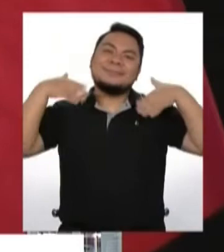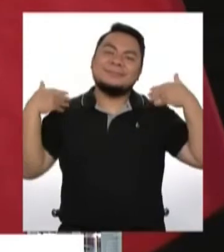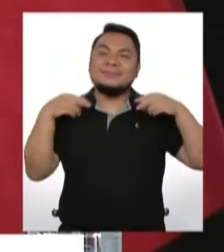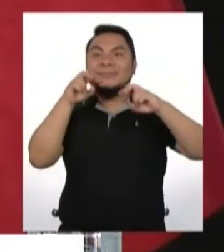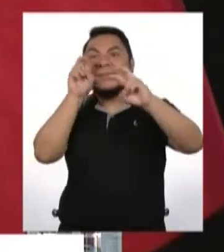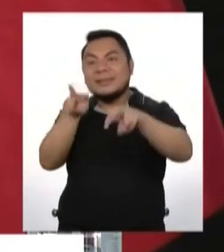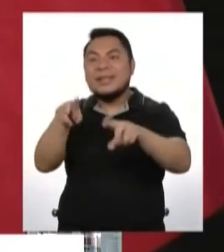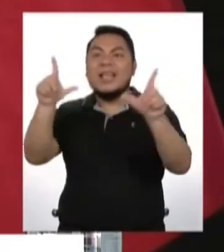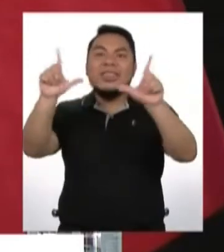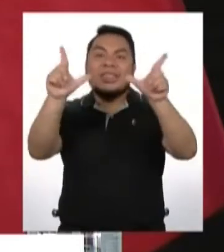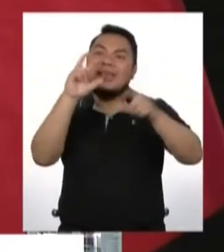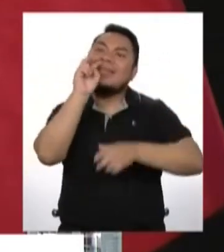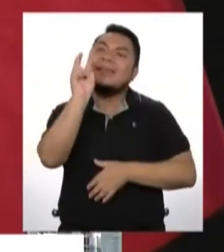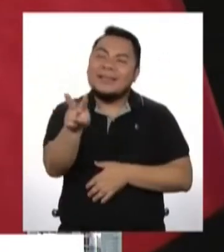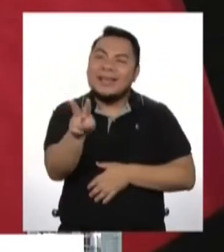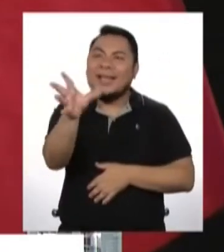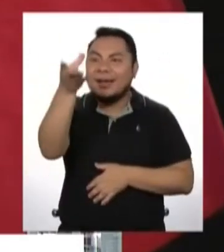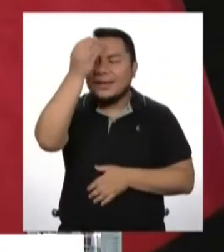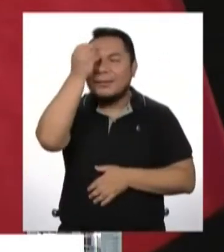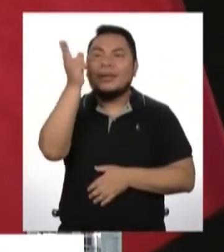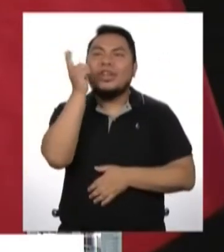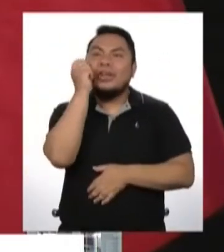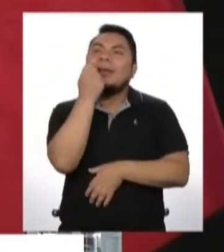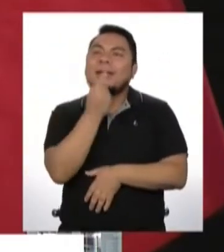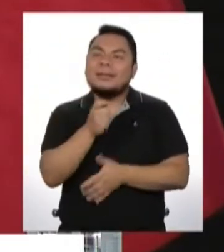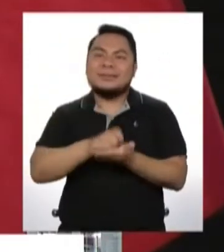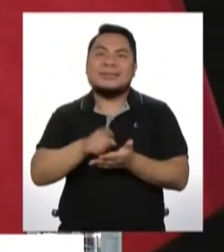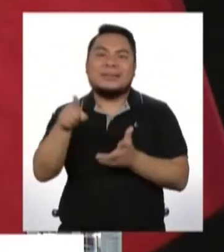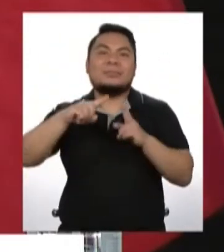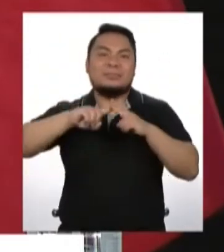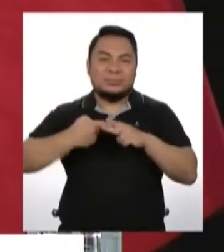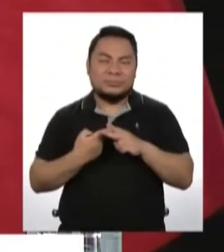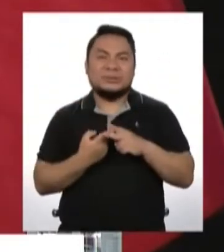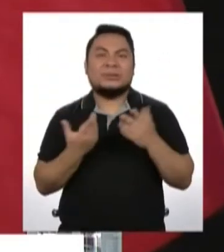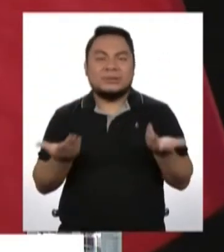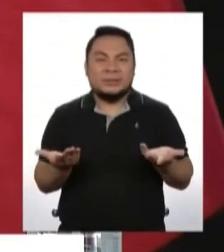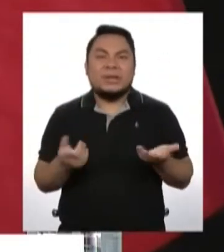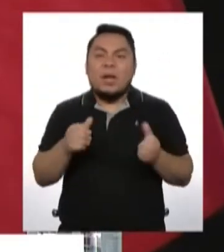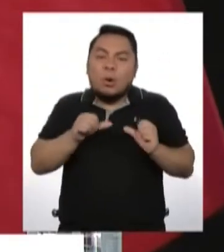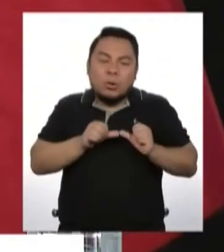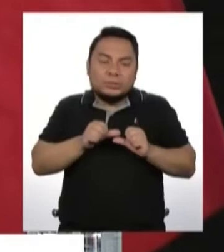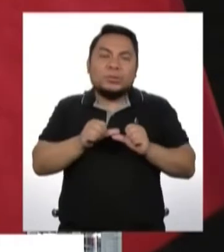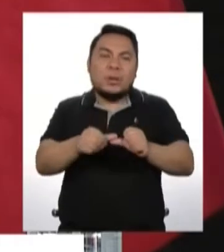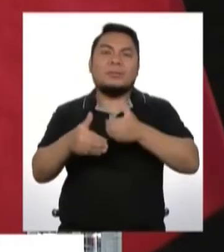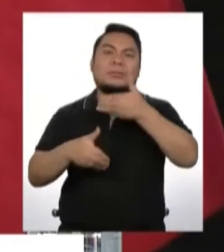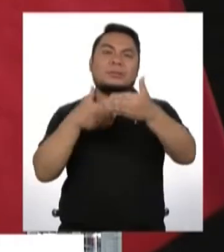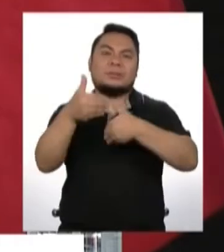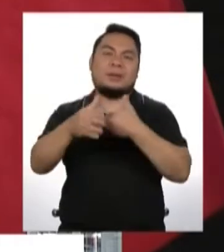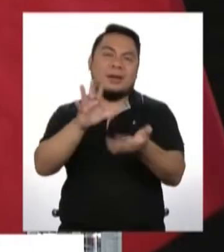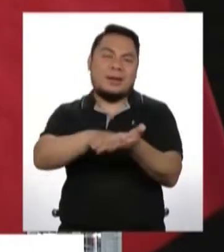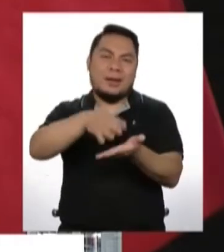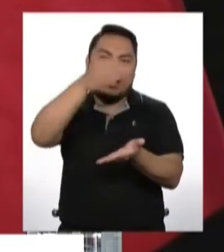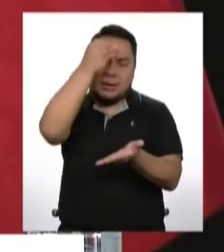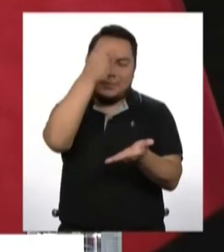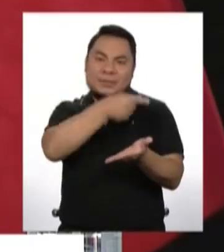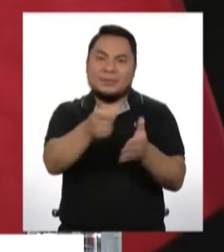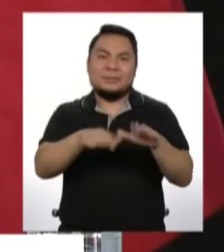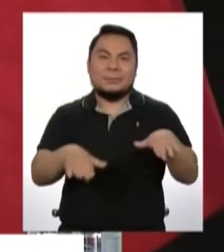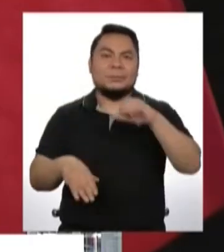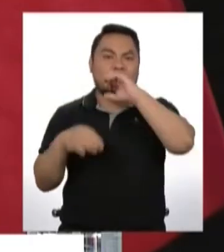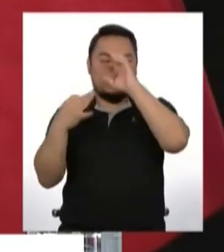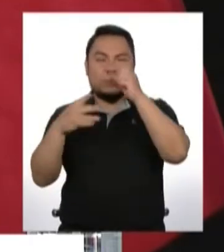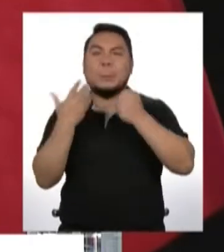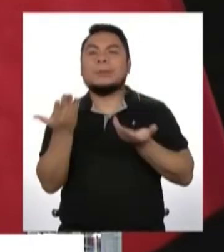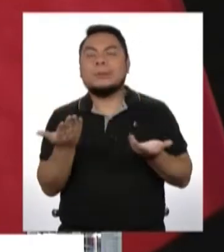conectaban y veían nuevamente la posibilidad de iniciar, o más que iniciar, continuar este proceso de aprendizaje que siempre